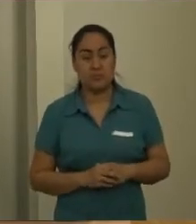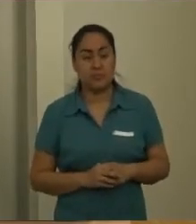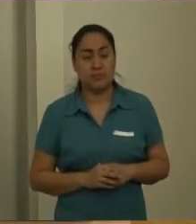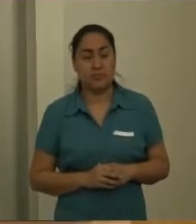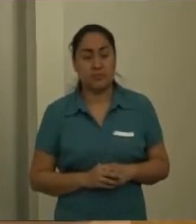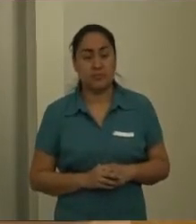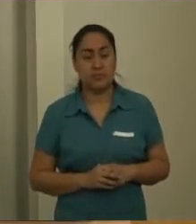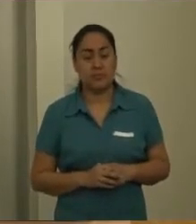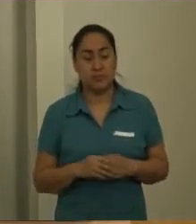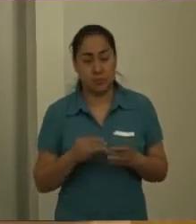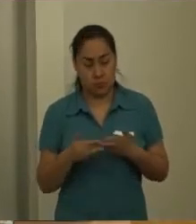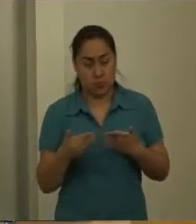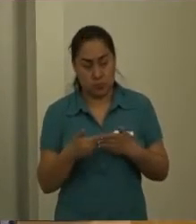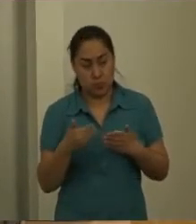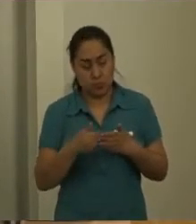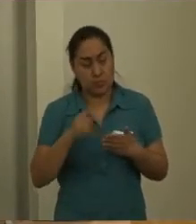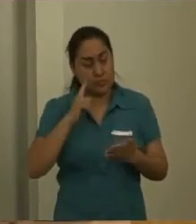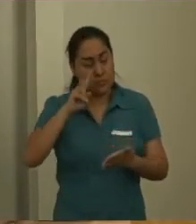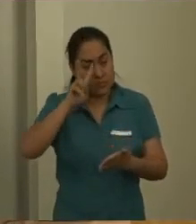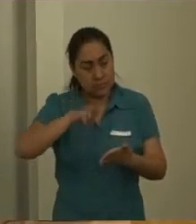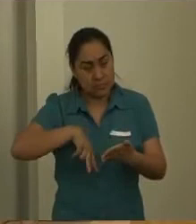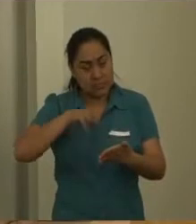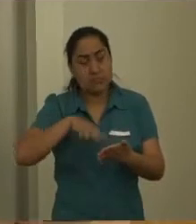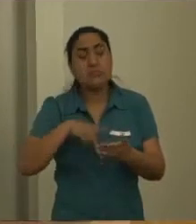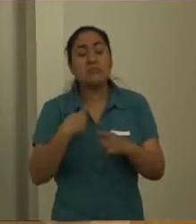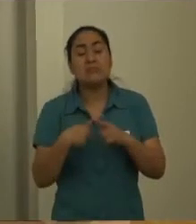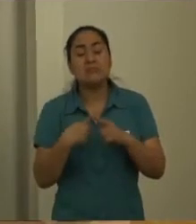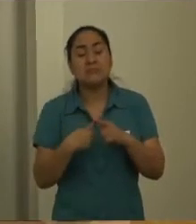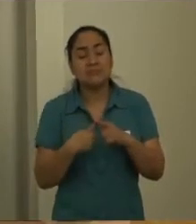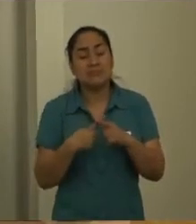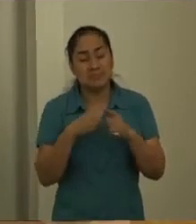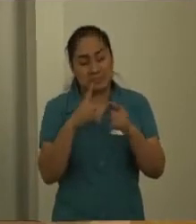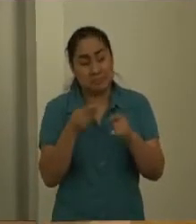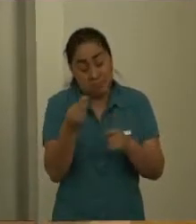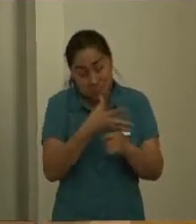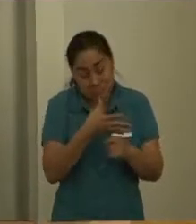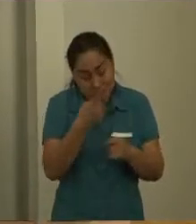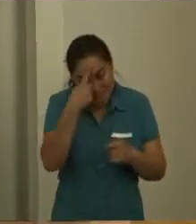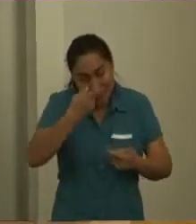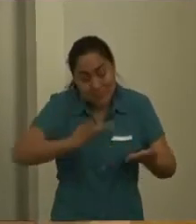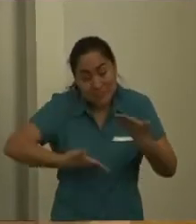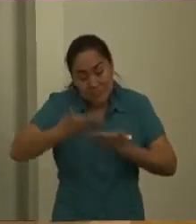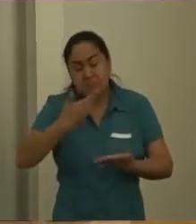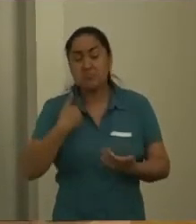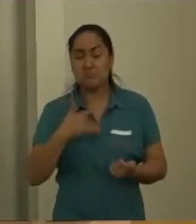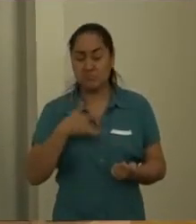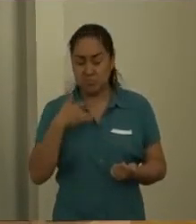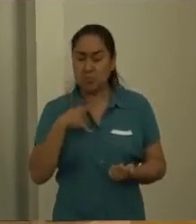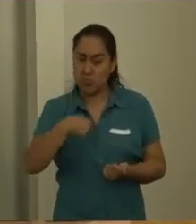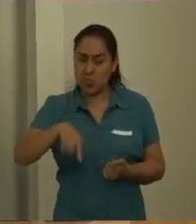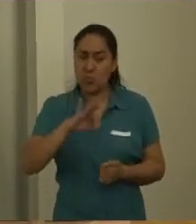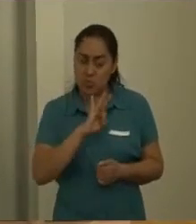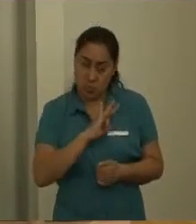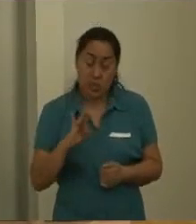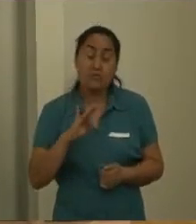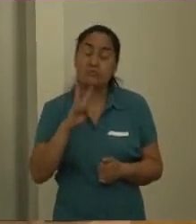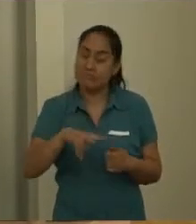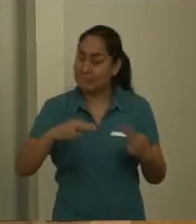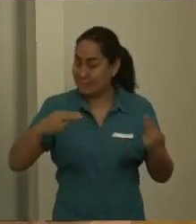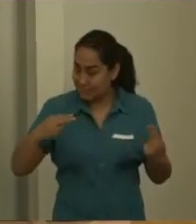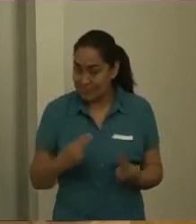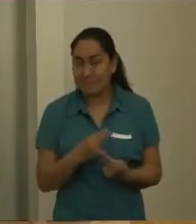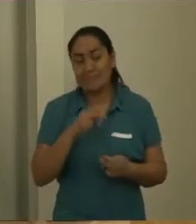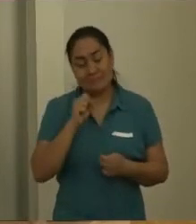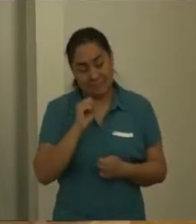vamos a ver lo que nos aporta la discusión pero yo insistiría que no sólo son posibles son necesarios que